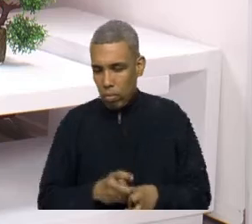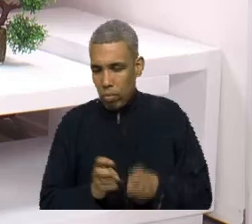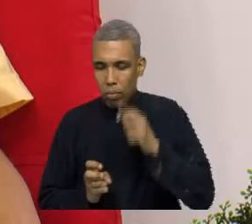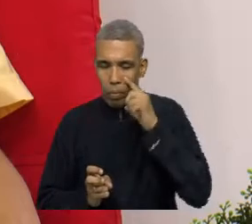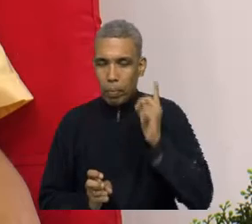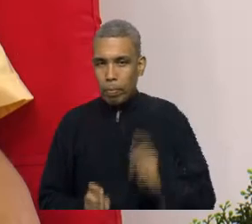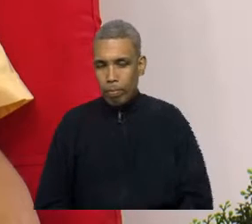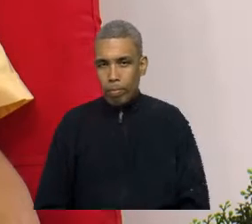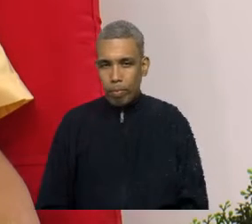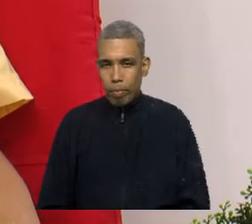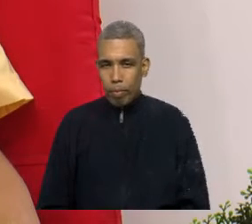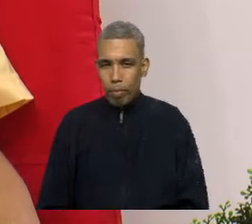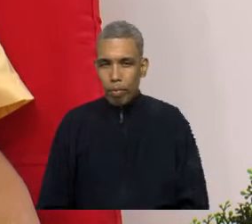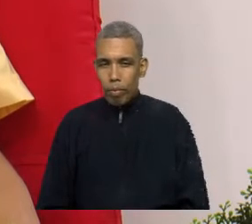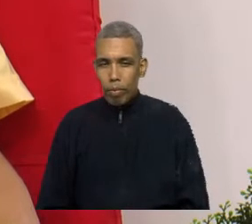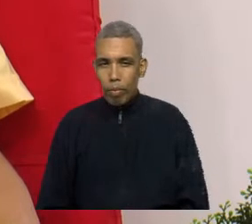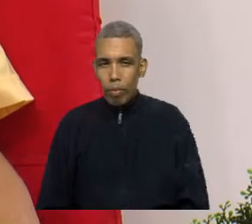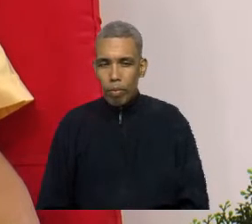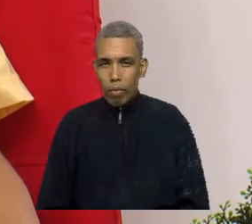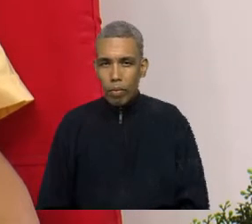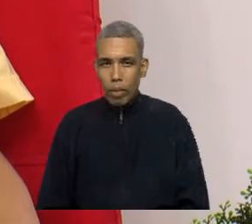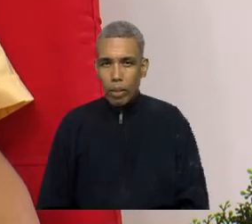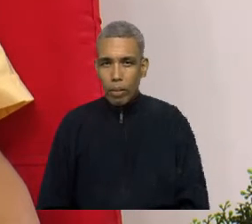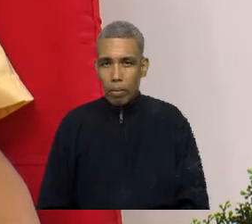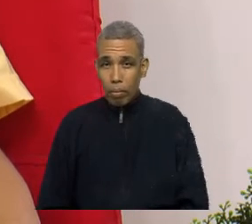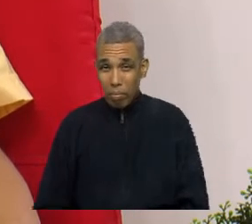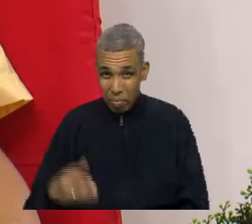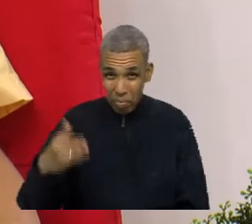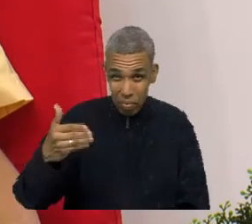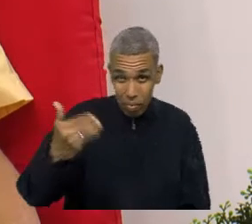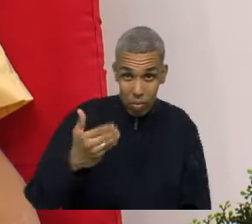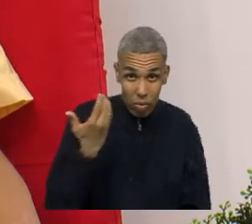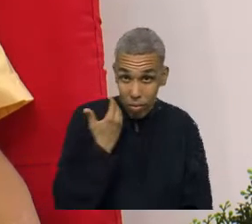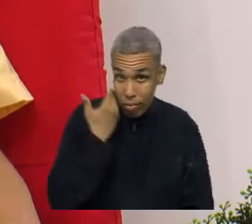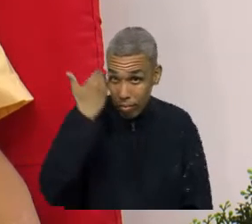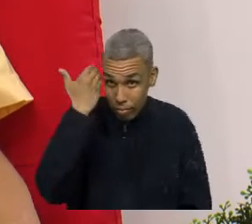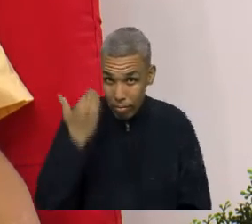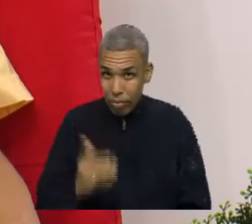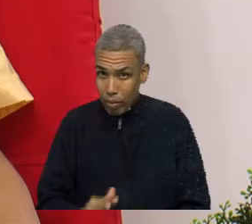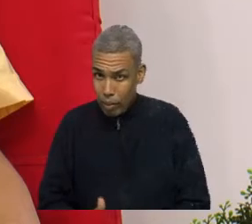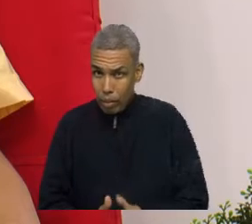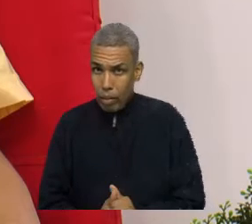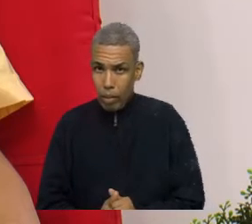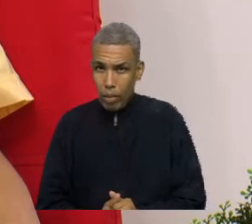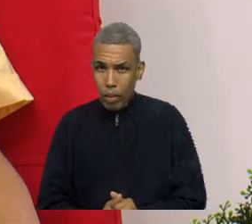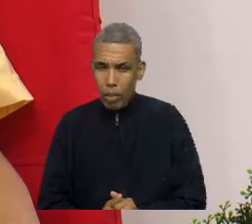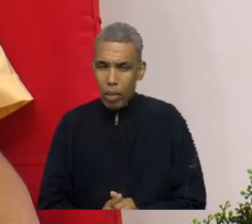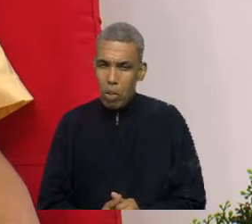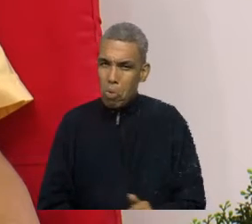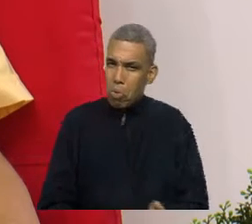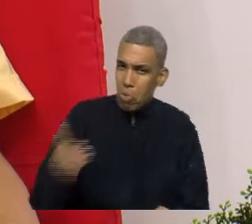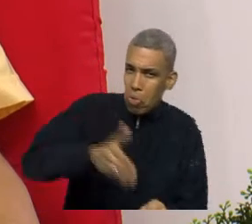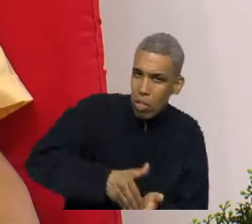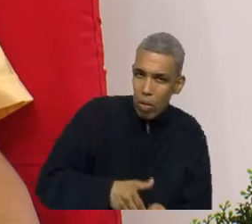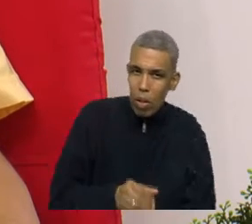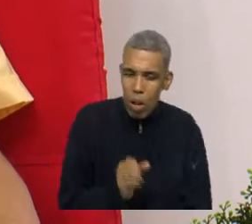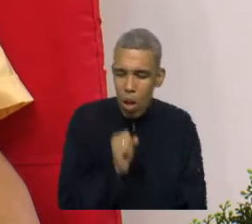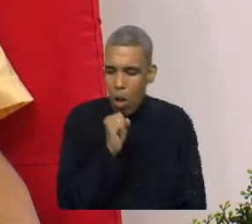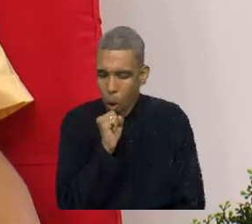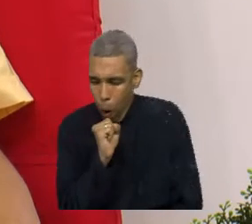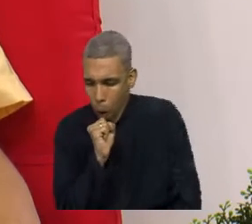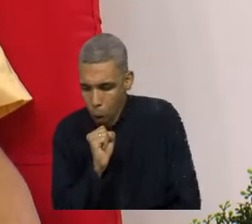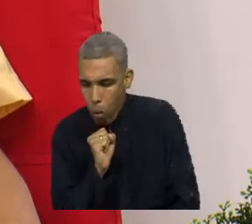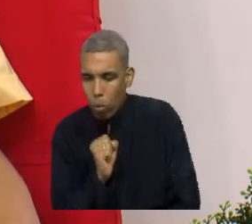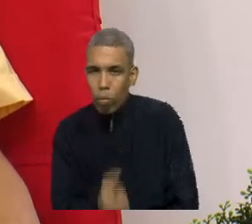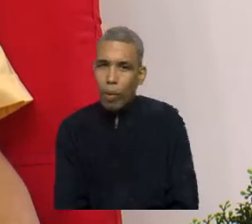momento en la cual va a tener un factor desencadenante, entonces esta asma vuelve como a